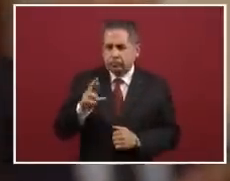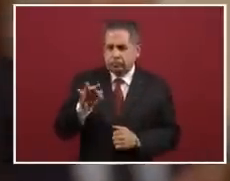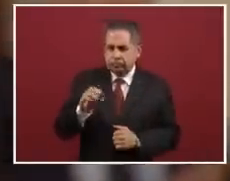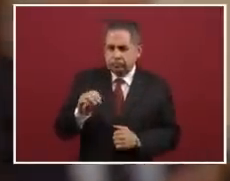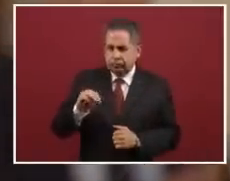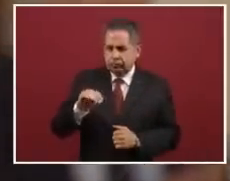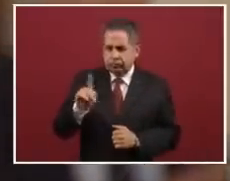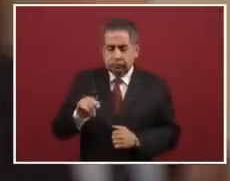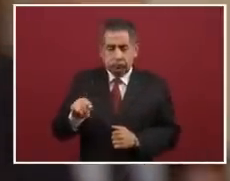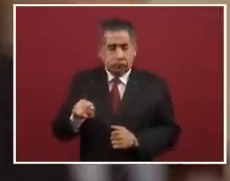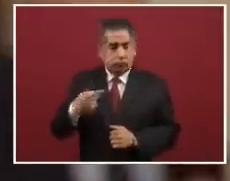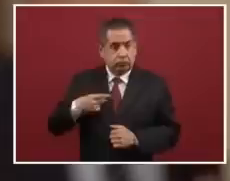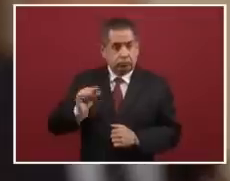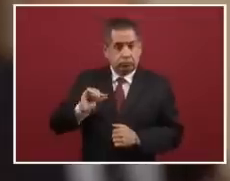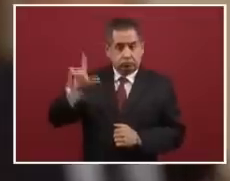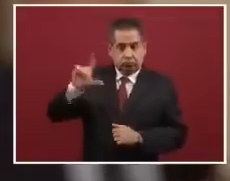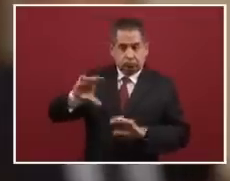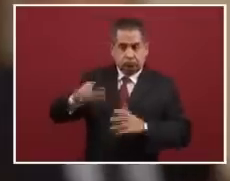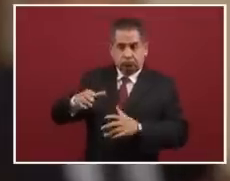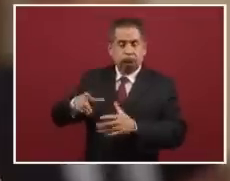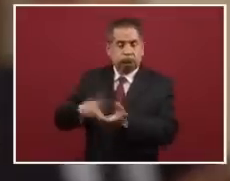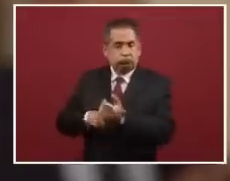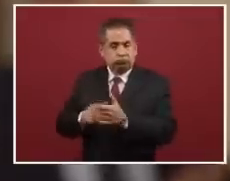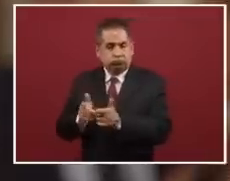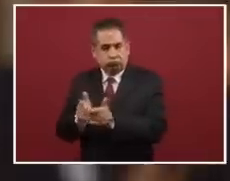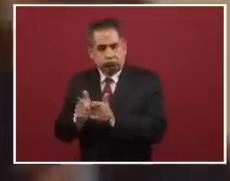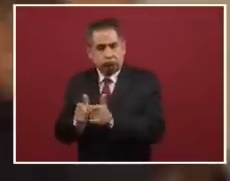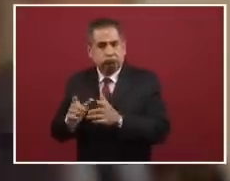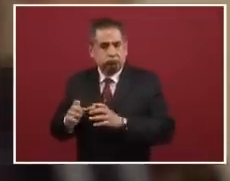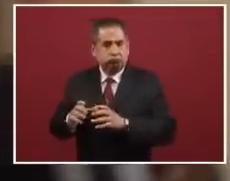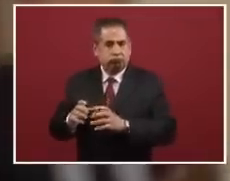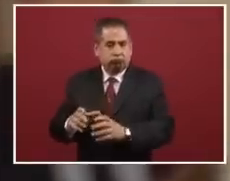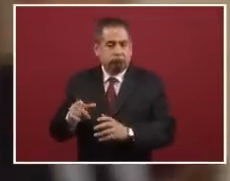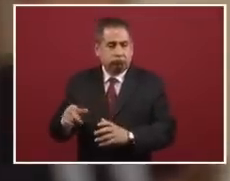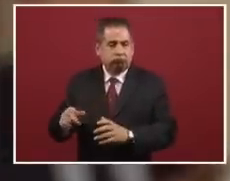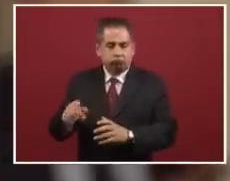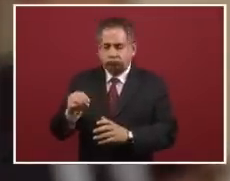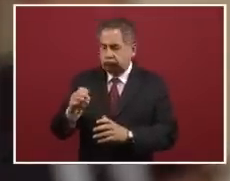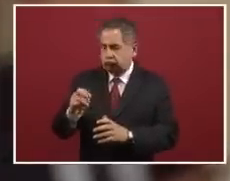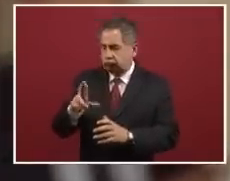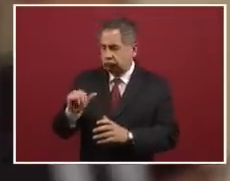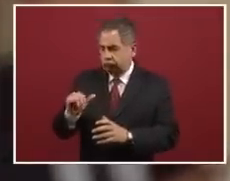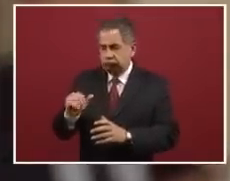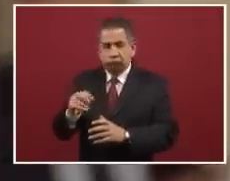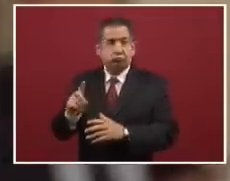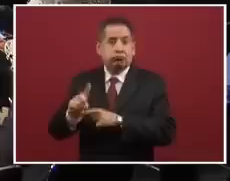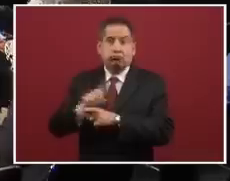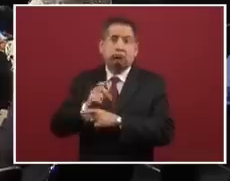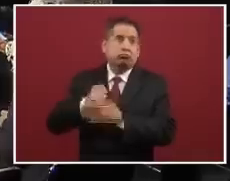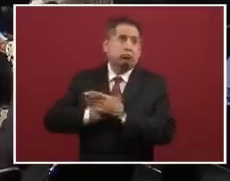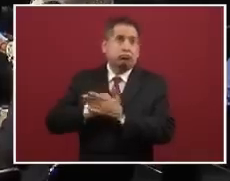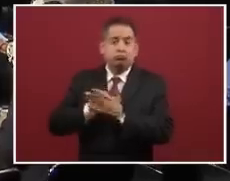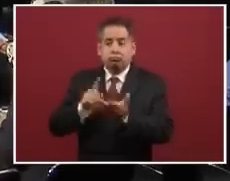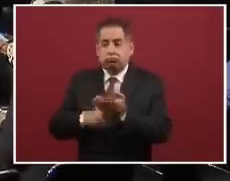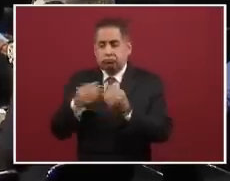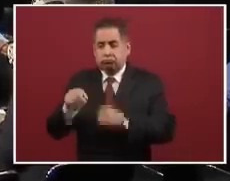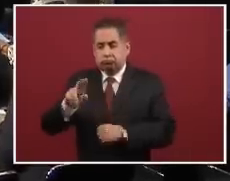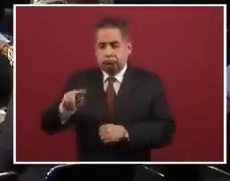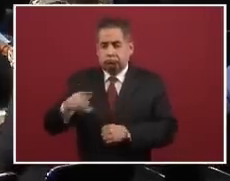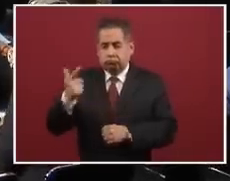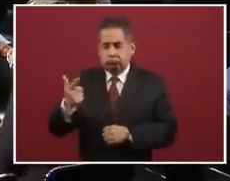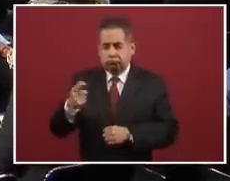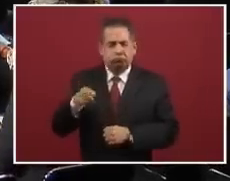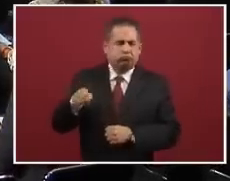gente muy importante en lo que ha sido este movimiento desde la corriente democrática del 87, ha